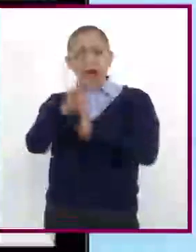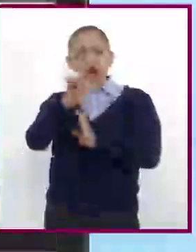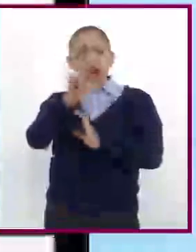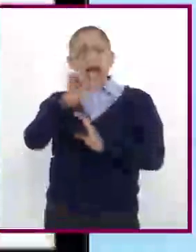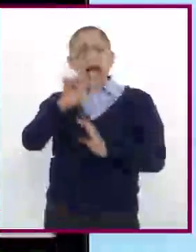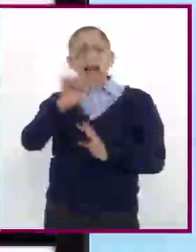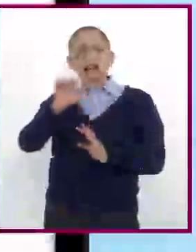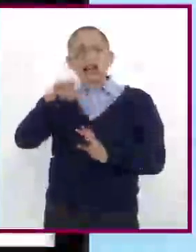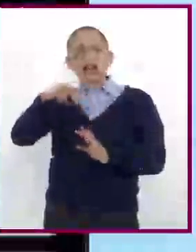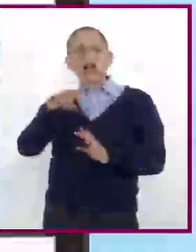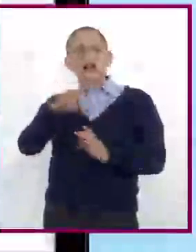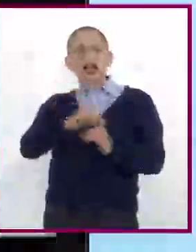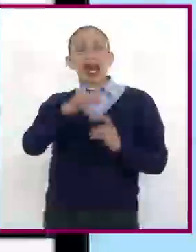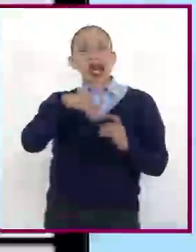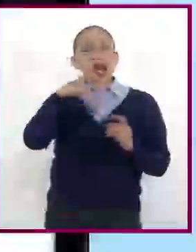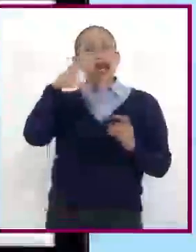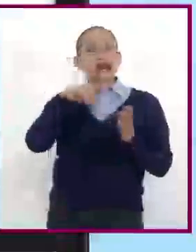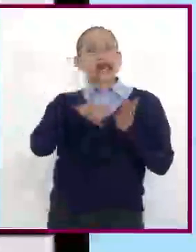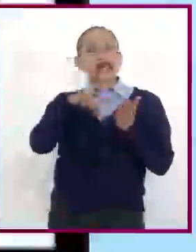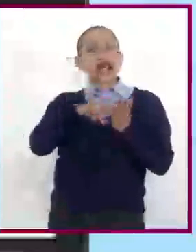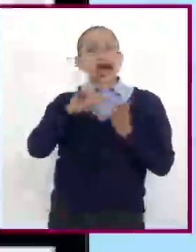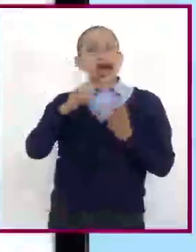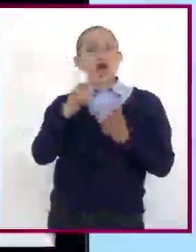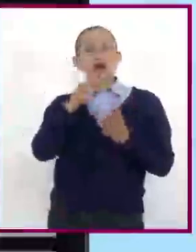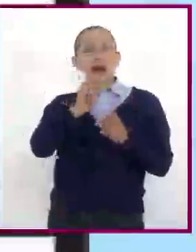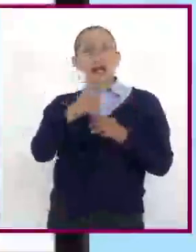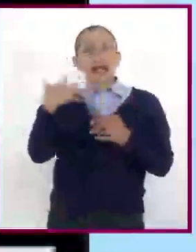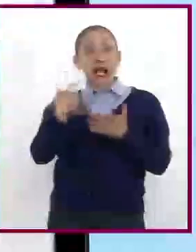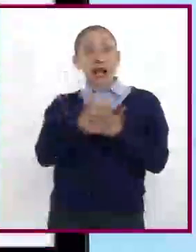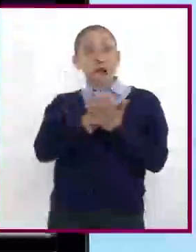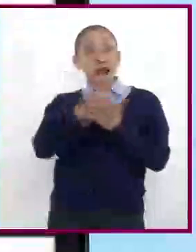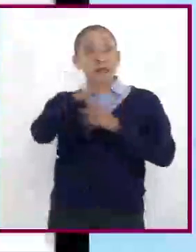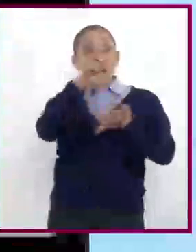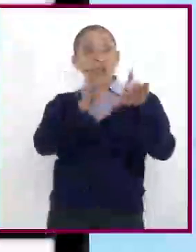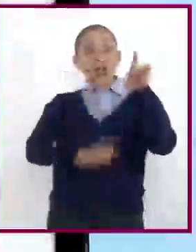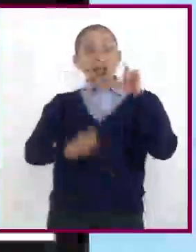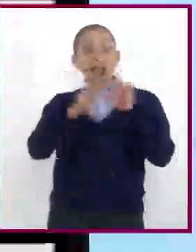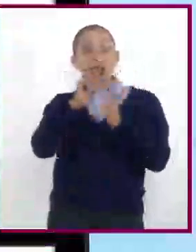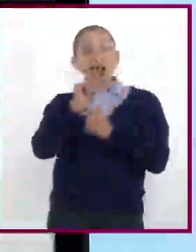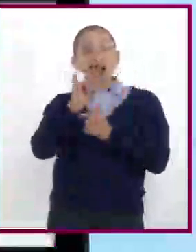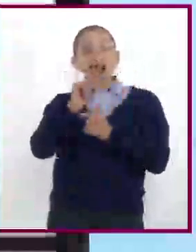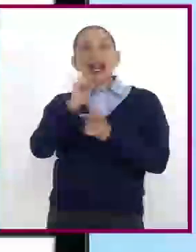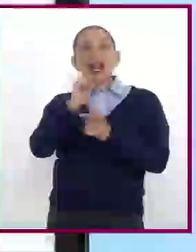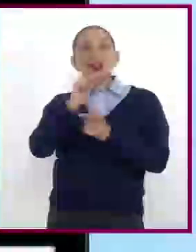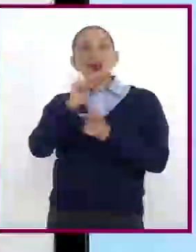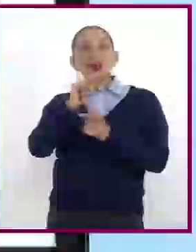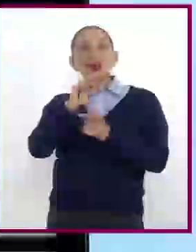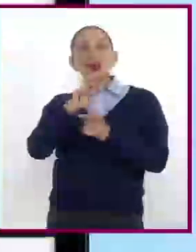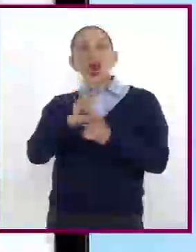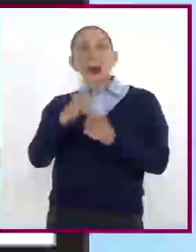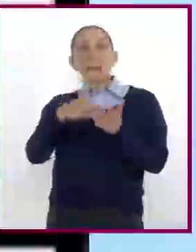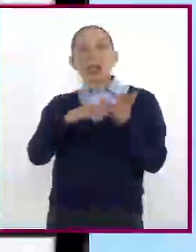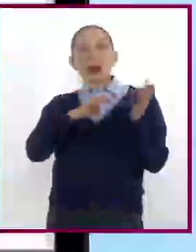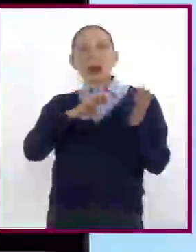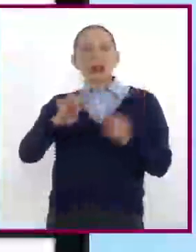Lola Casanova y La Negra Angustias, con la que gana el Premio Nacional de Literatura de